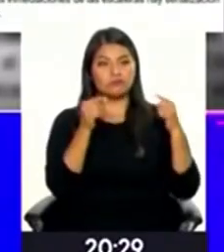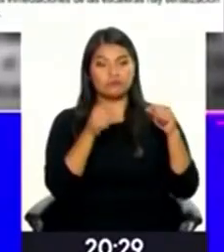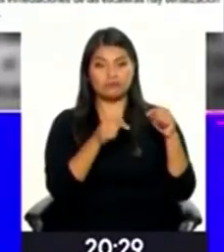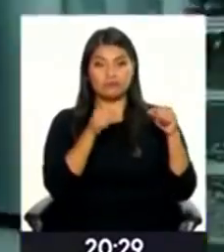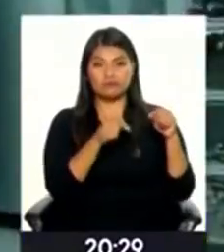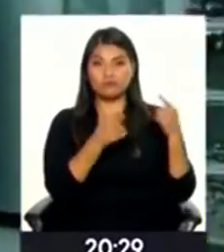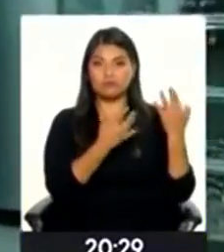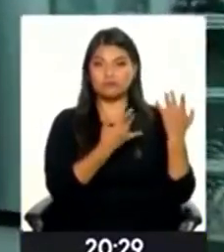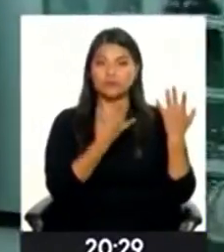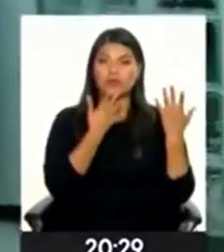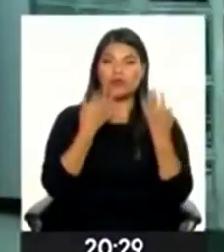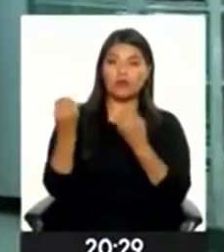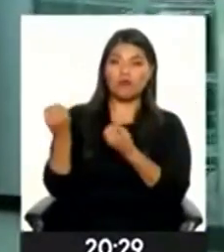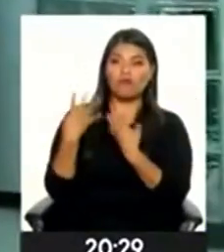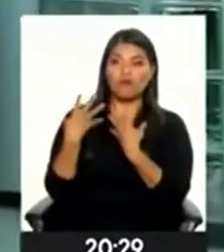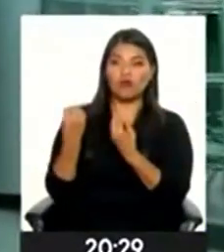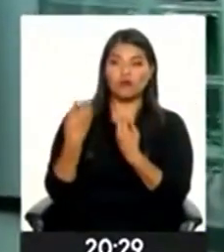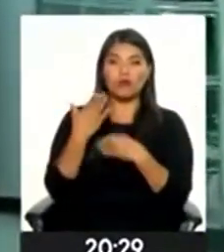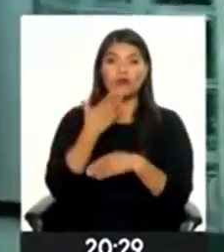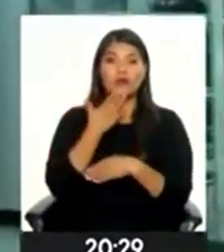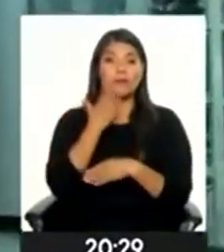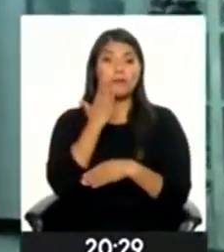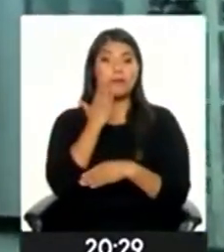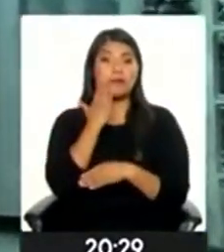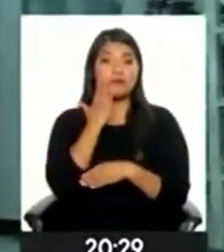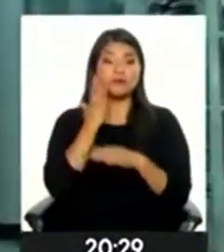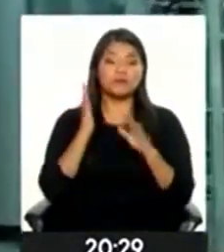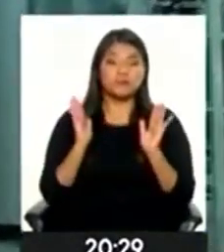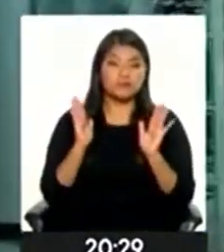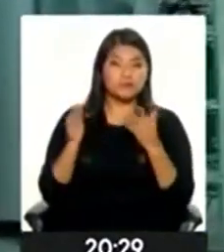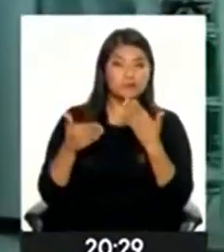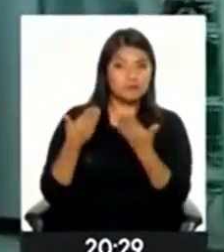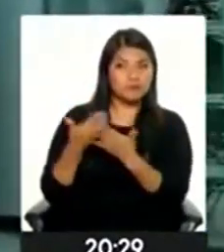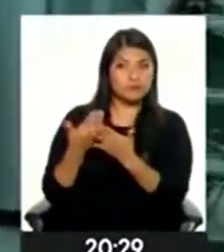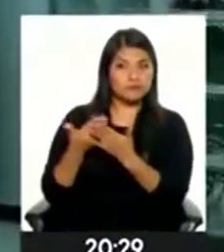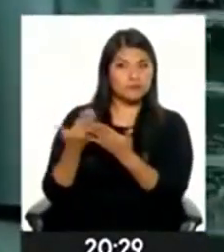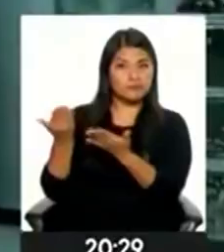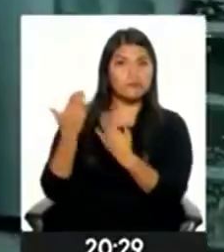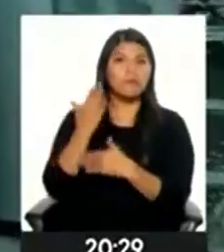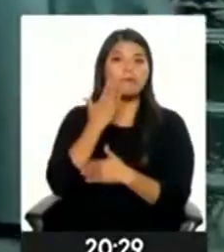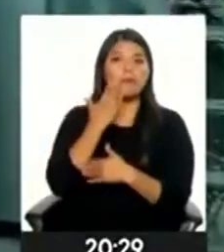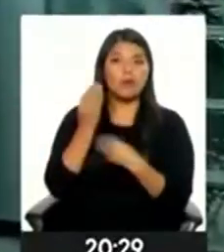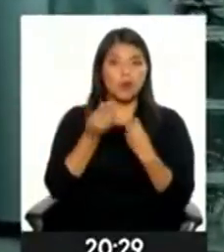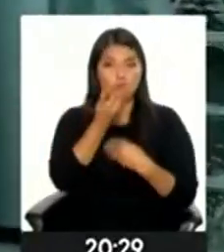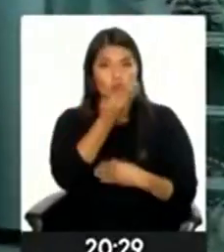también algunas declaraciones de la madre y sobre todo para que nos pueda actualizar el